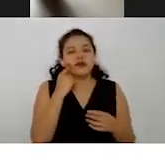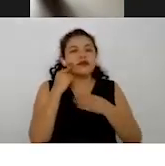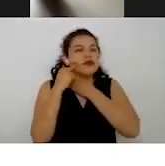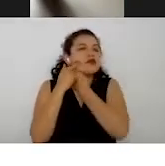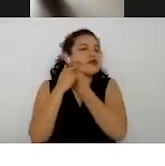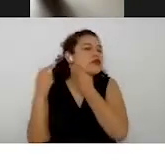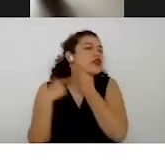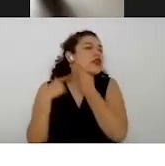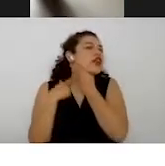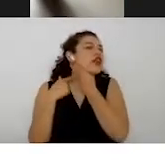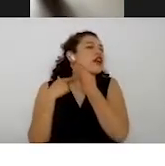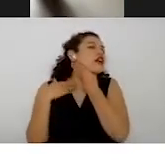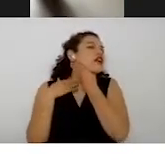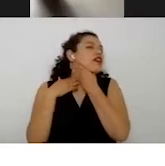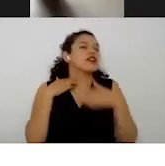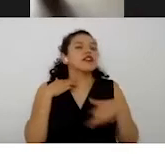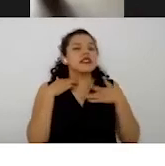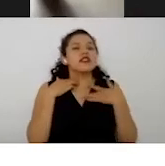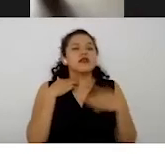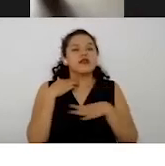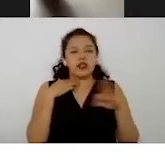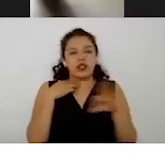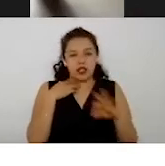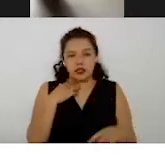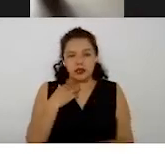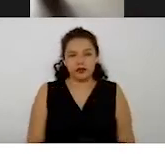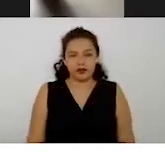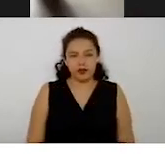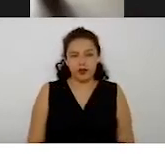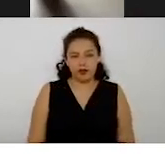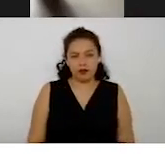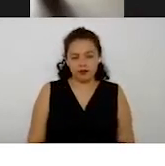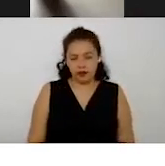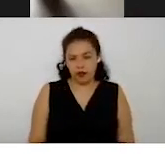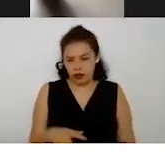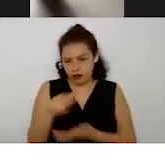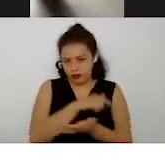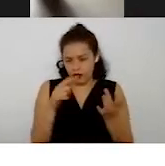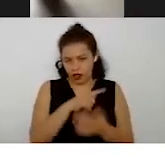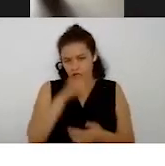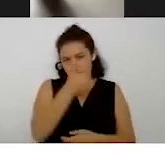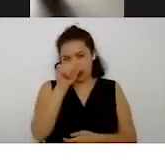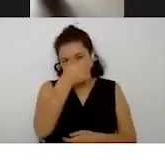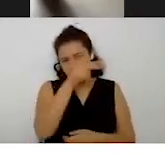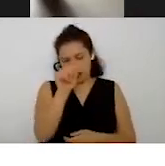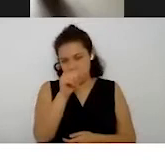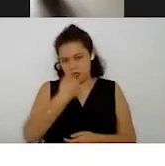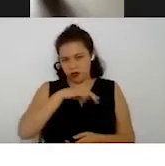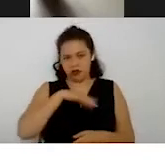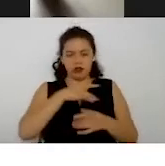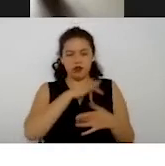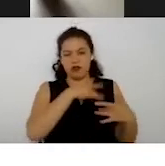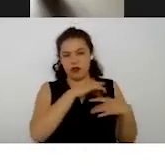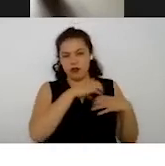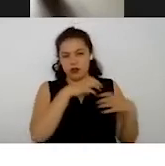¿De acuerdo? Ahora bien, ese es el lugar donde nos recomienda la AJA donde podemos tomar el pulso.